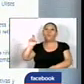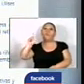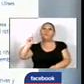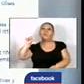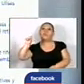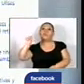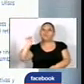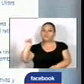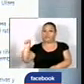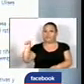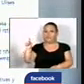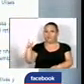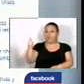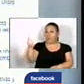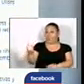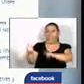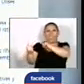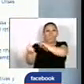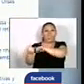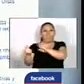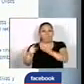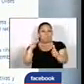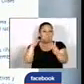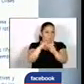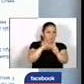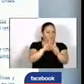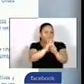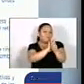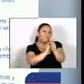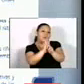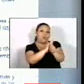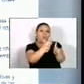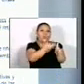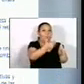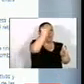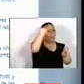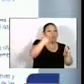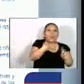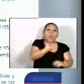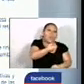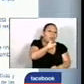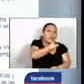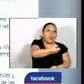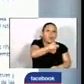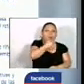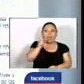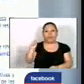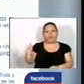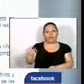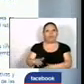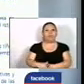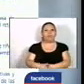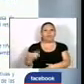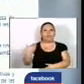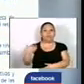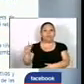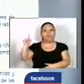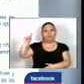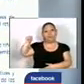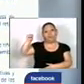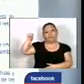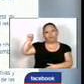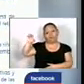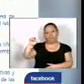Perla por acosar a una periodista mientras realizaba su trabajo. Además, el Tribunal Supremo Electoral ya